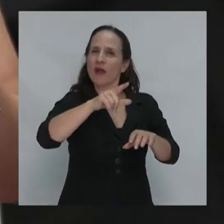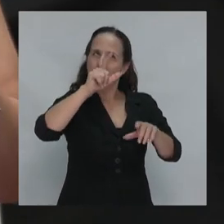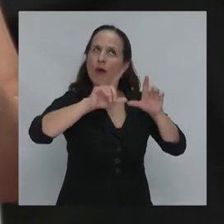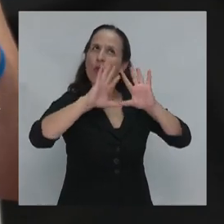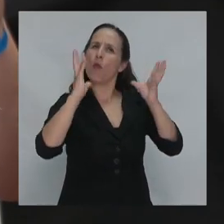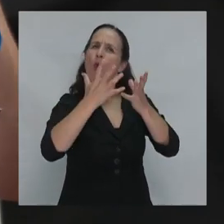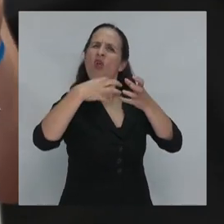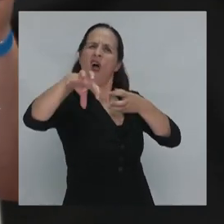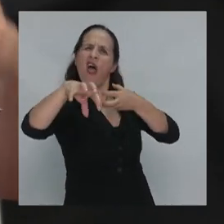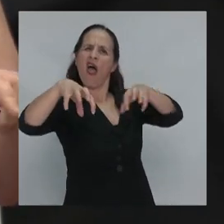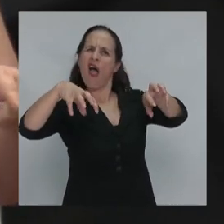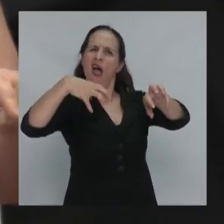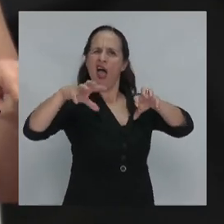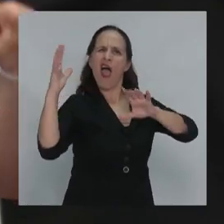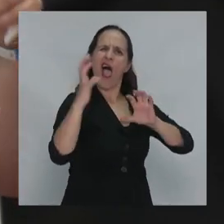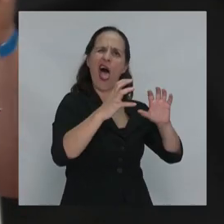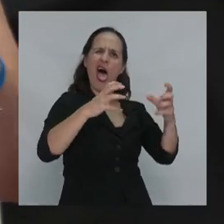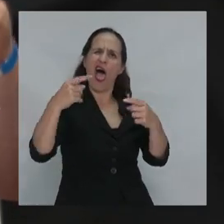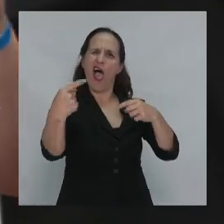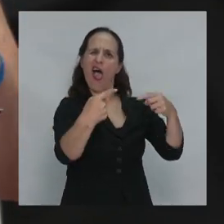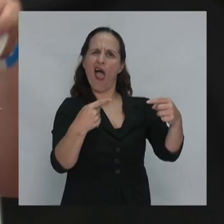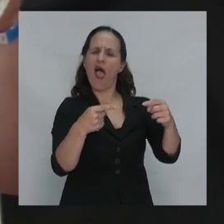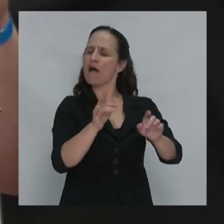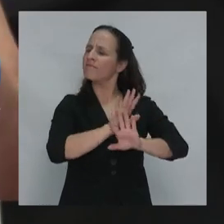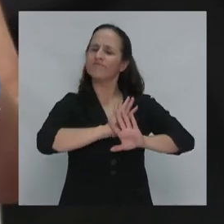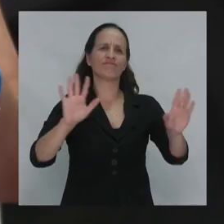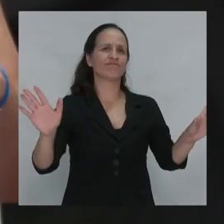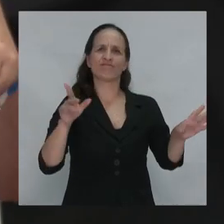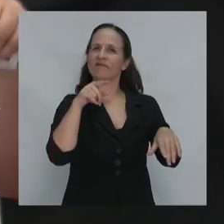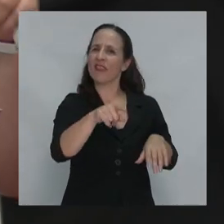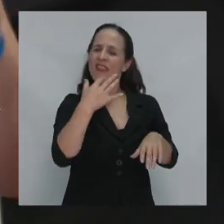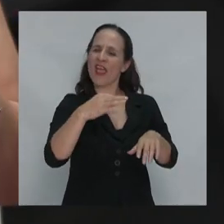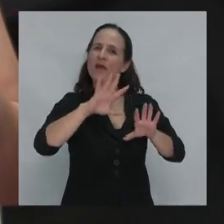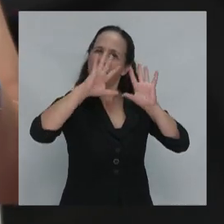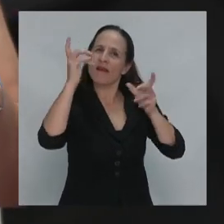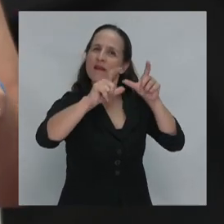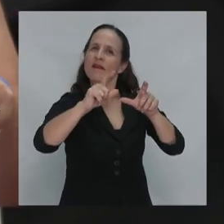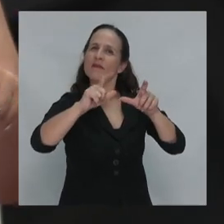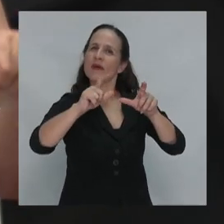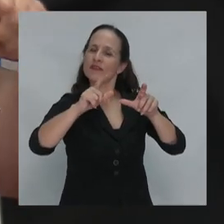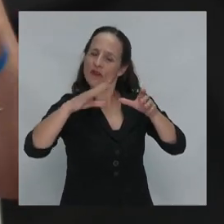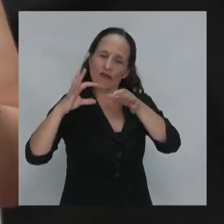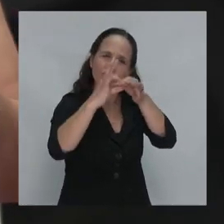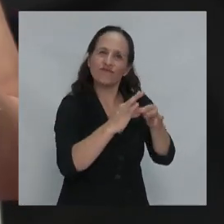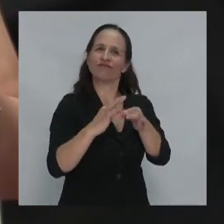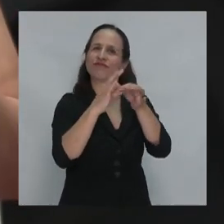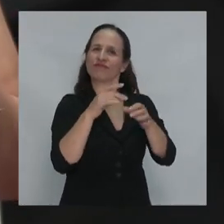de dividir y de generar odio, logre dar como resultado una vida mejor. Y esa consigna, que